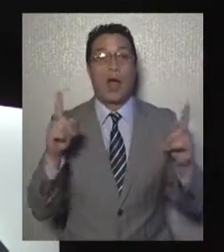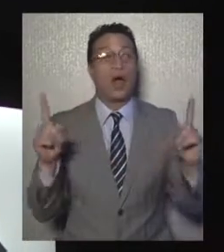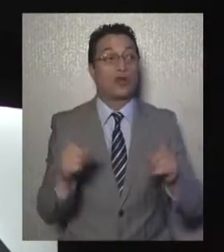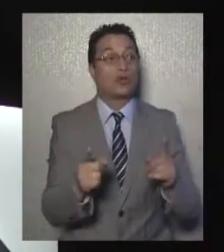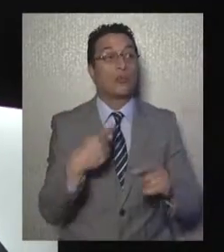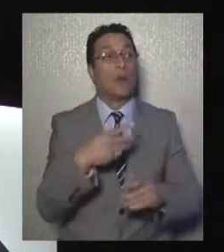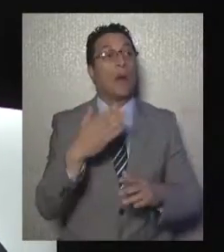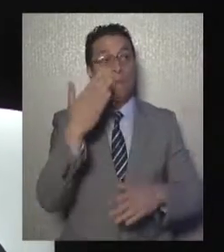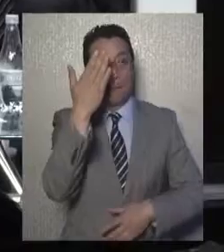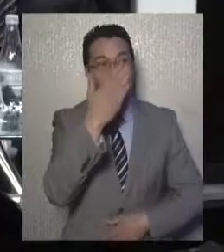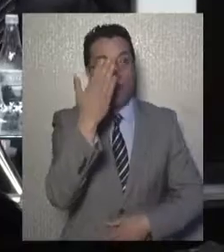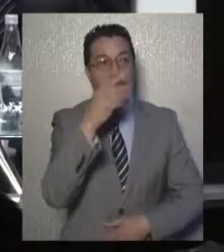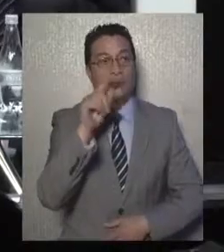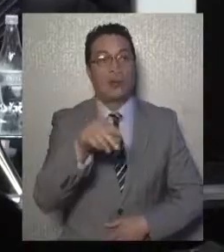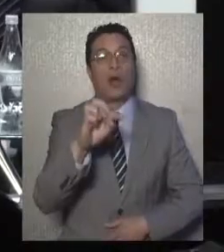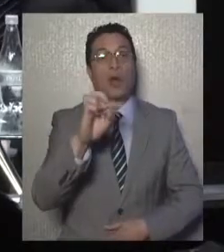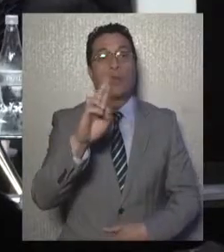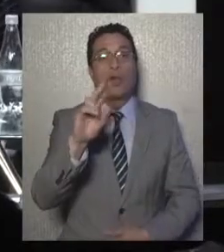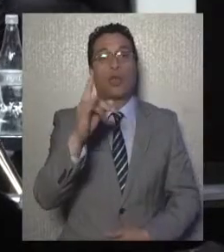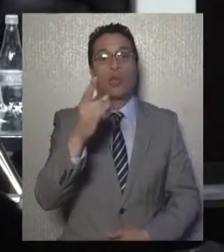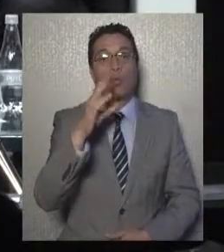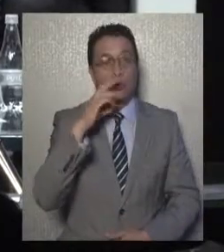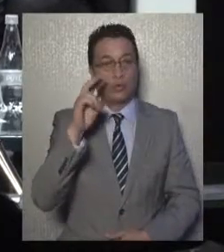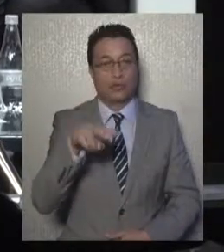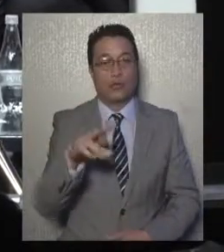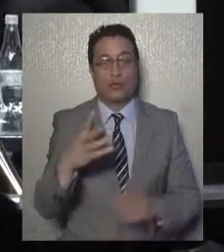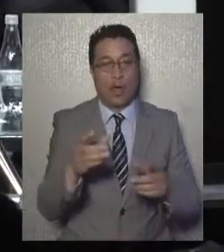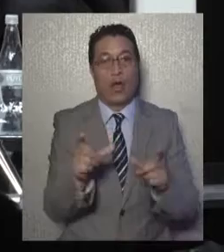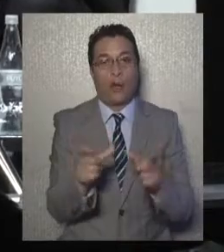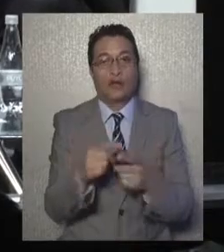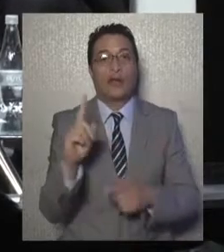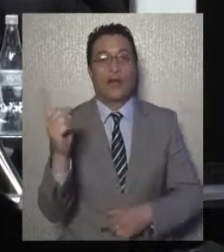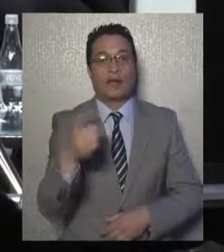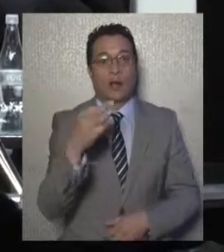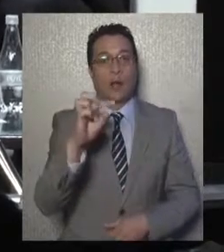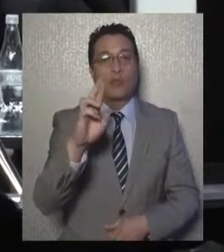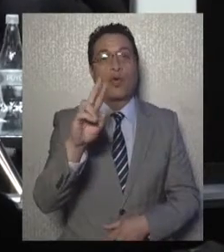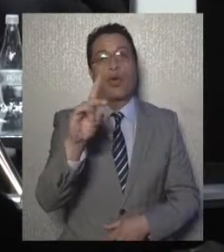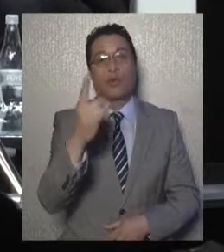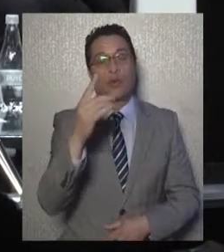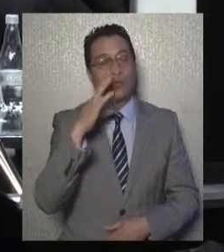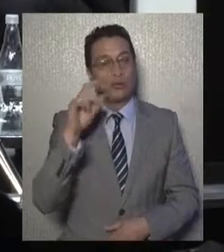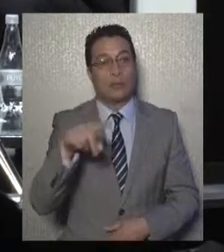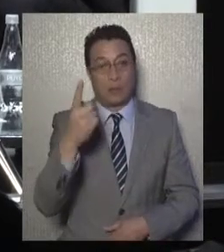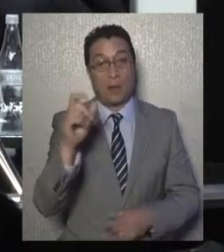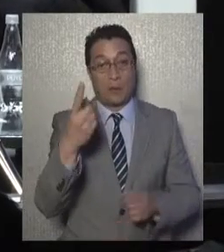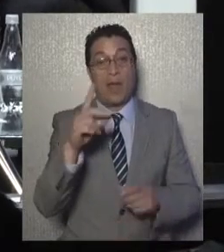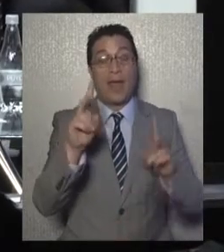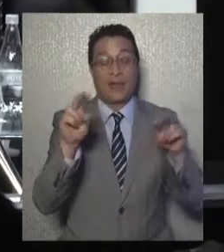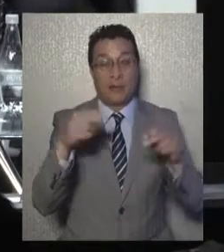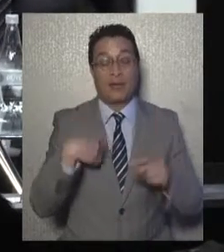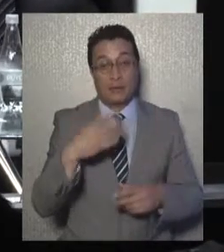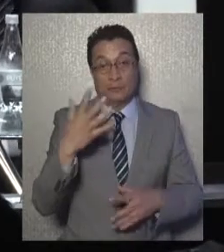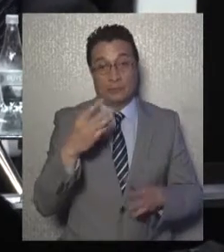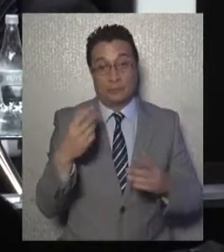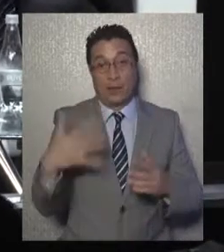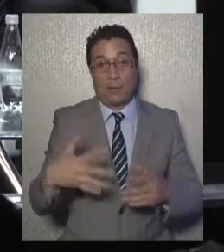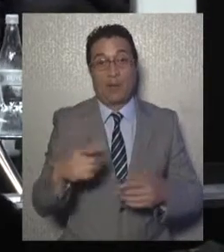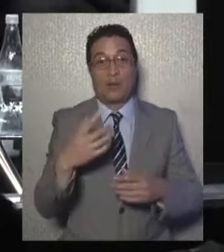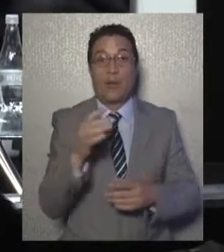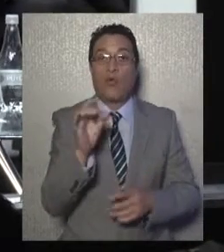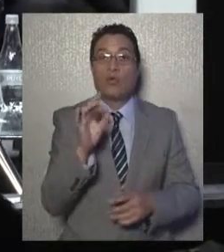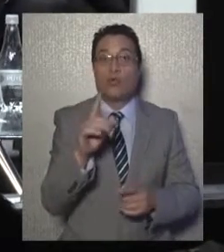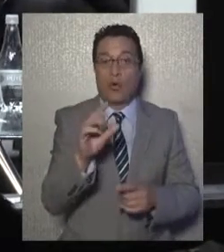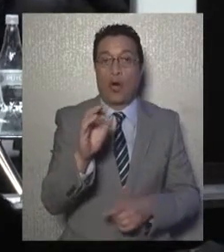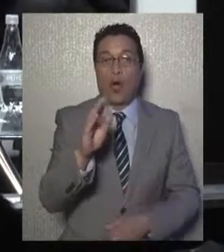del tema de la productividad? Y pensando también que estoy hablando desde la Comisión Nacional de Productividad. A ver, el primer tema que yo destacaría, lo que apareció antes y que creo que no es tan evidente para el que no